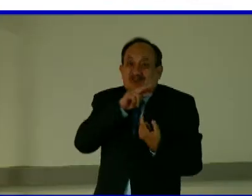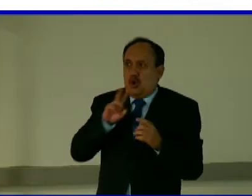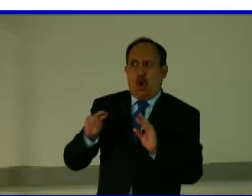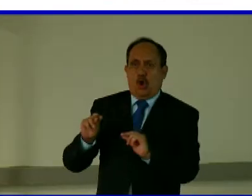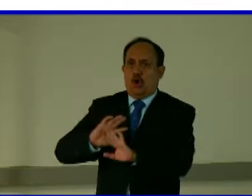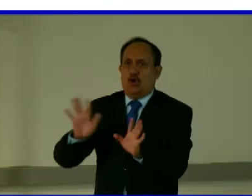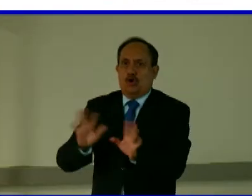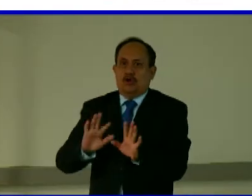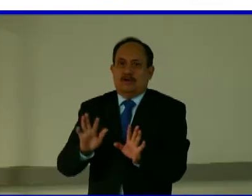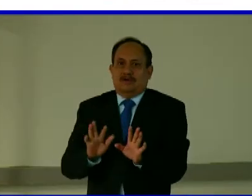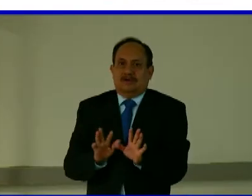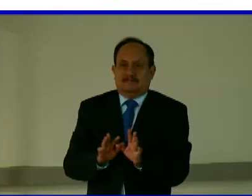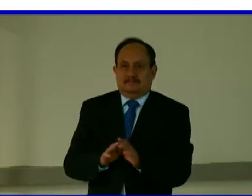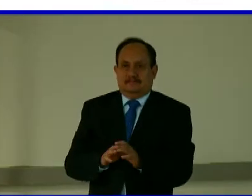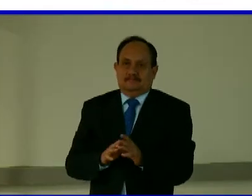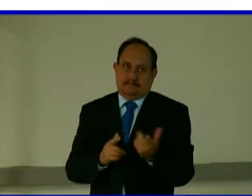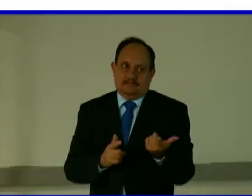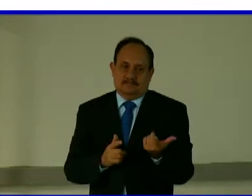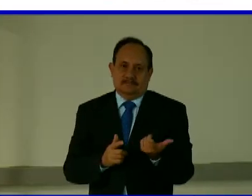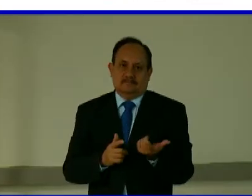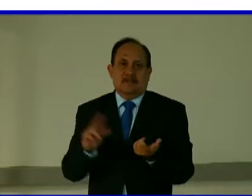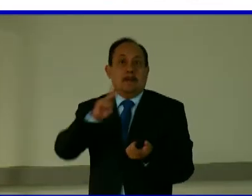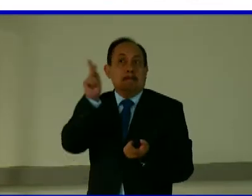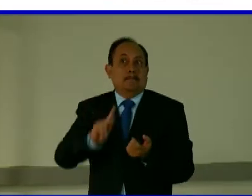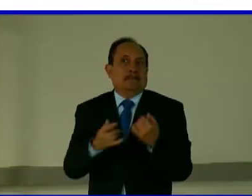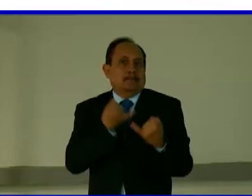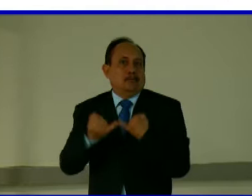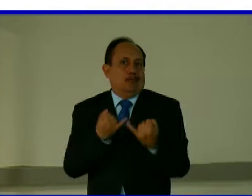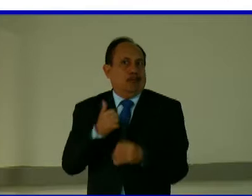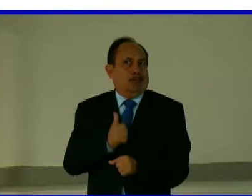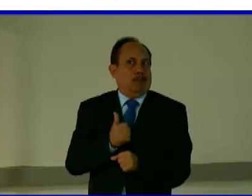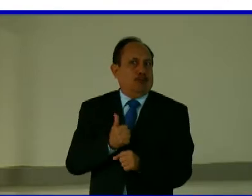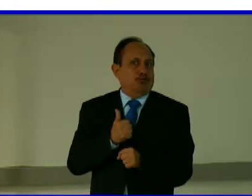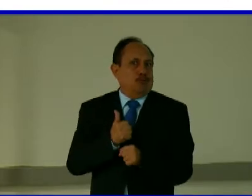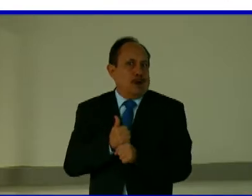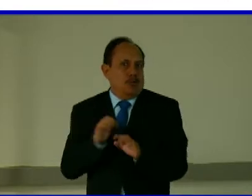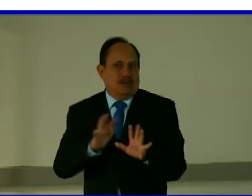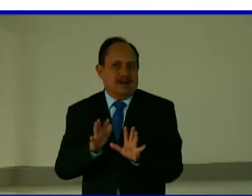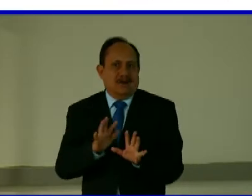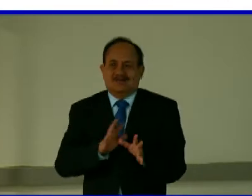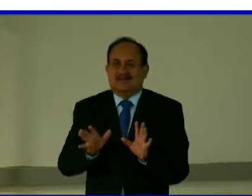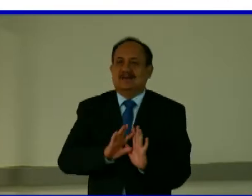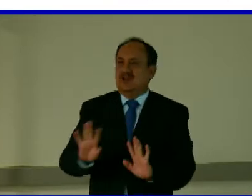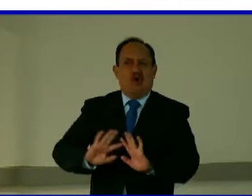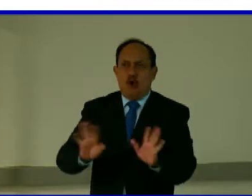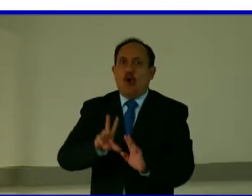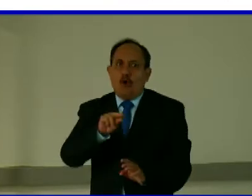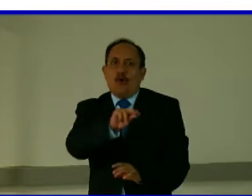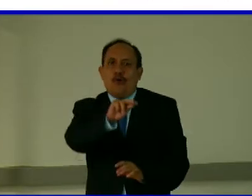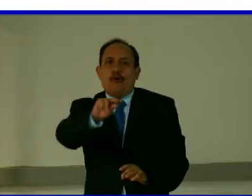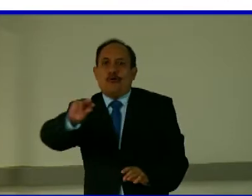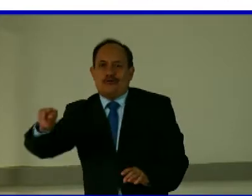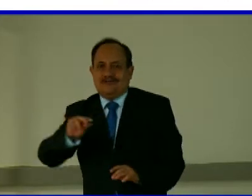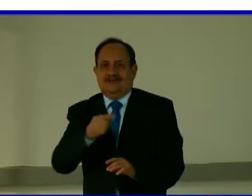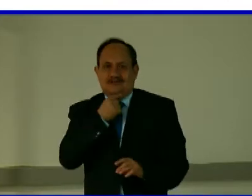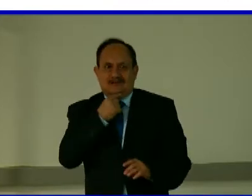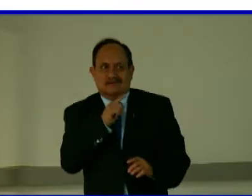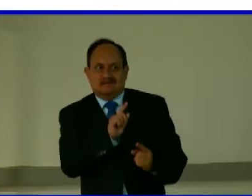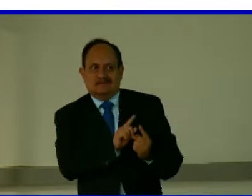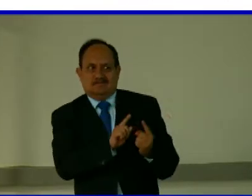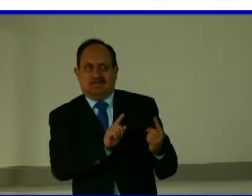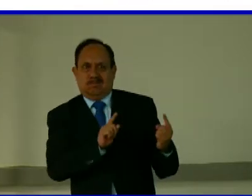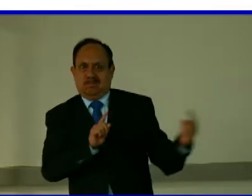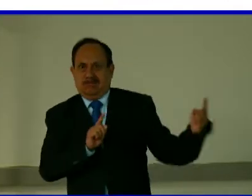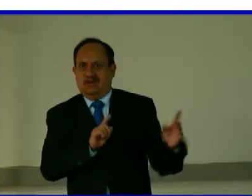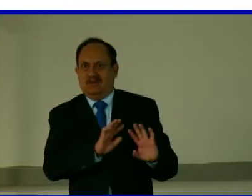hagas eso, que las reglas son. Y es que es peor que jugar con tu abuela, o sea, que no te dejan hacer nada. Y los otros niños no les gusta hacer eso, no,